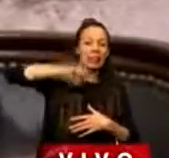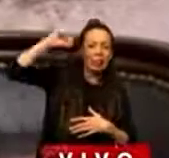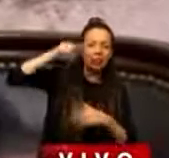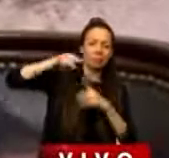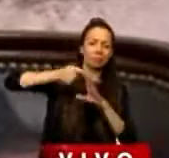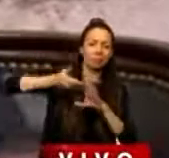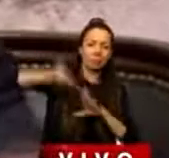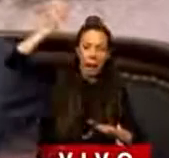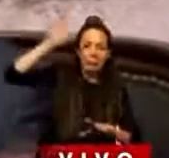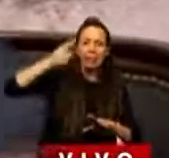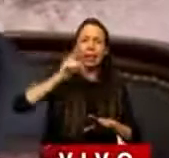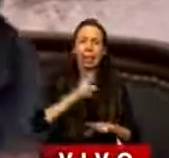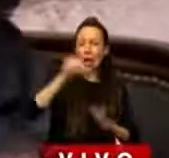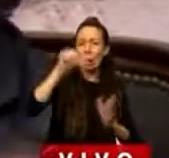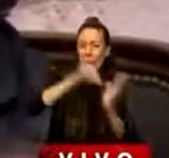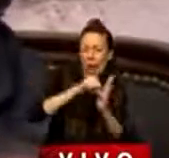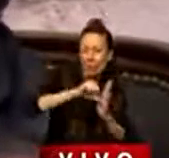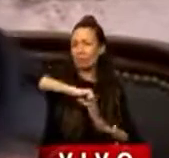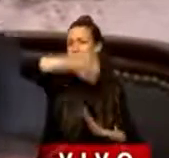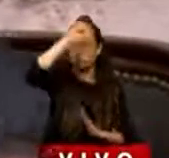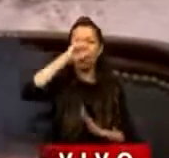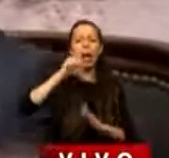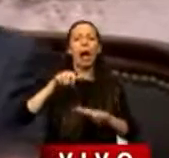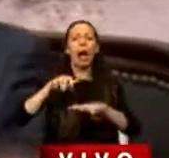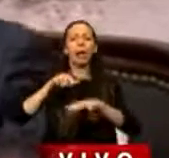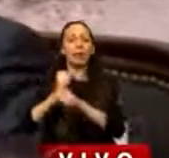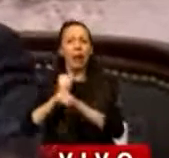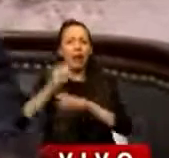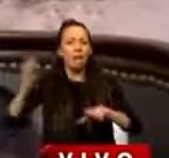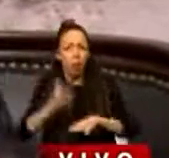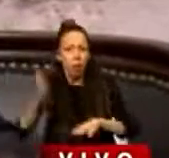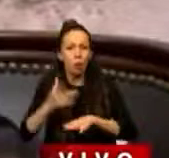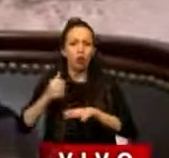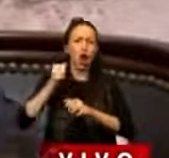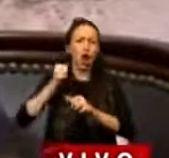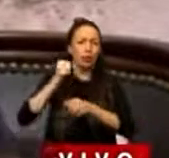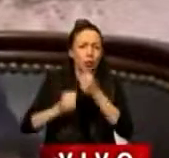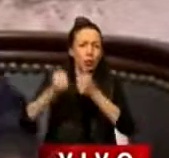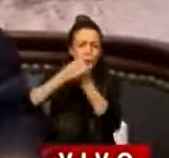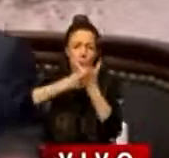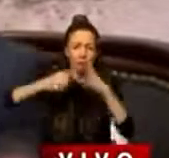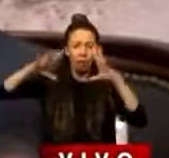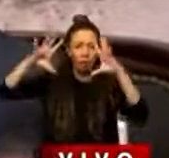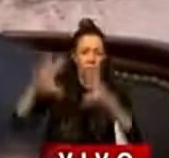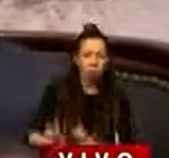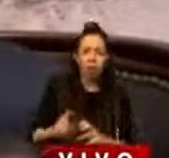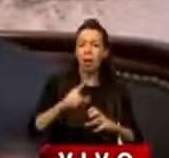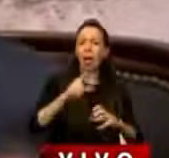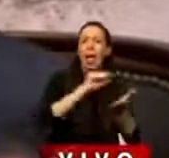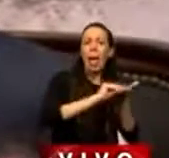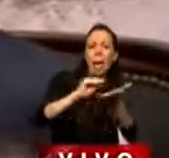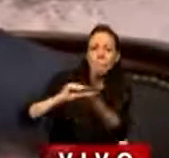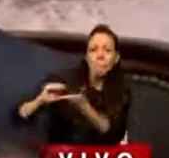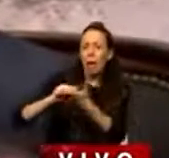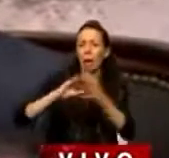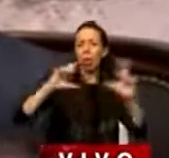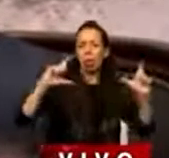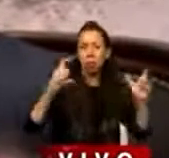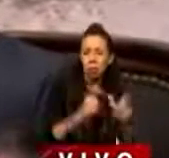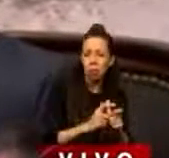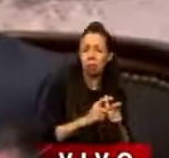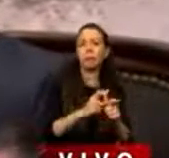país, destrozando el nivel de actividad, destrozando el nivel de empleo, destrozando salarios reales y haciendo explotar la cantidad de pobres e